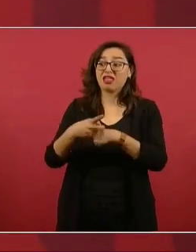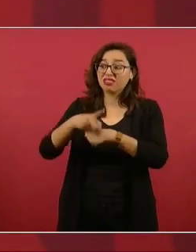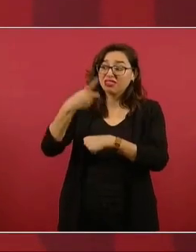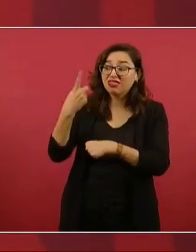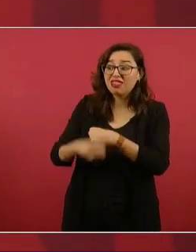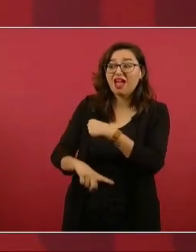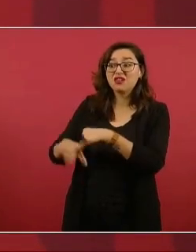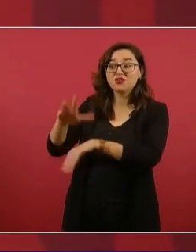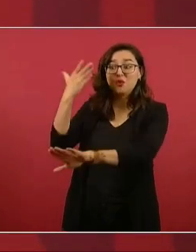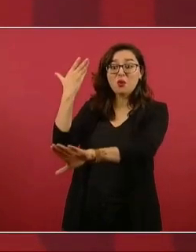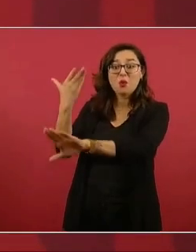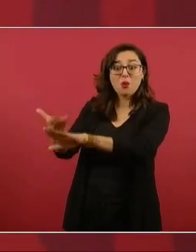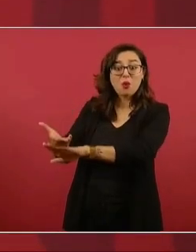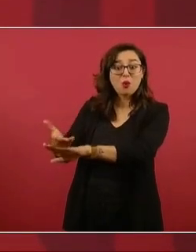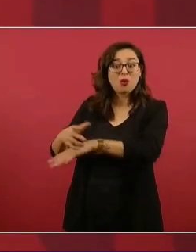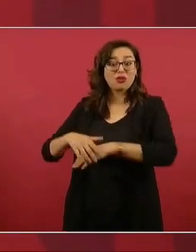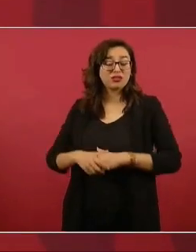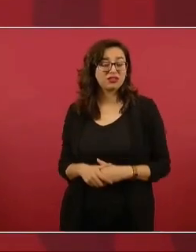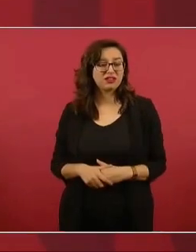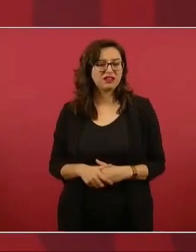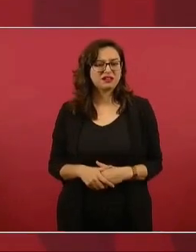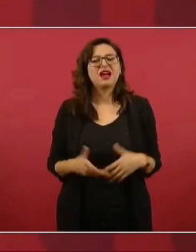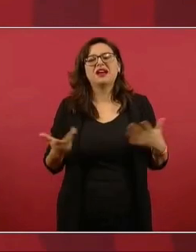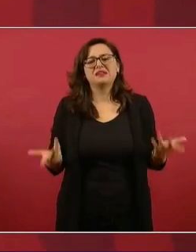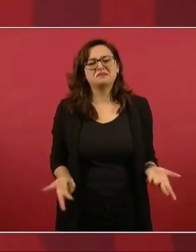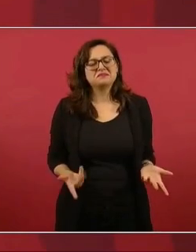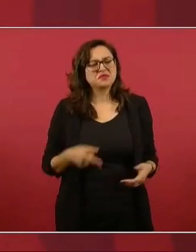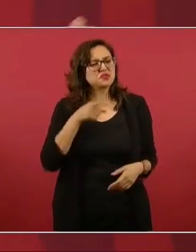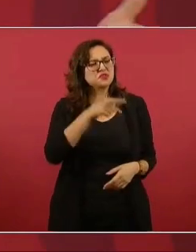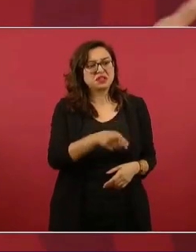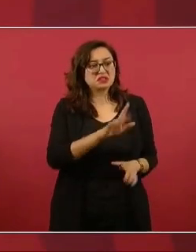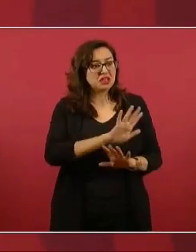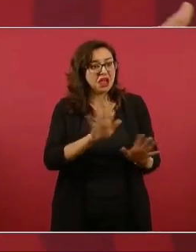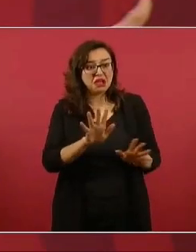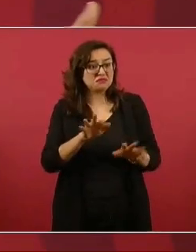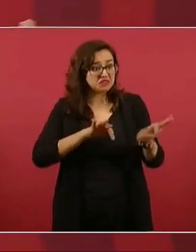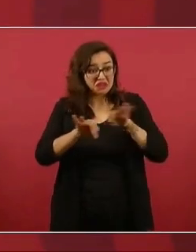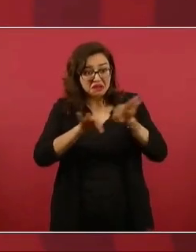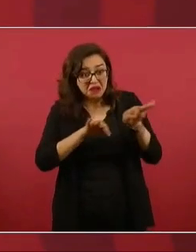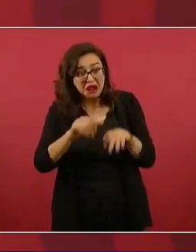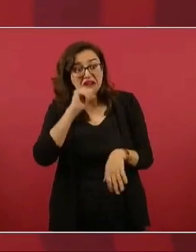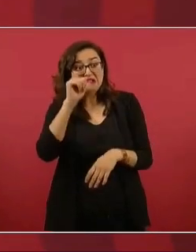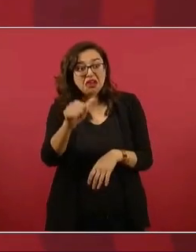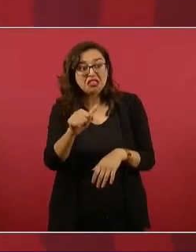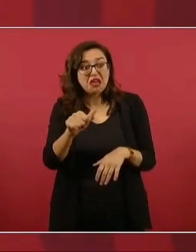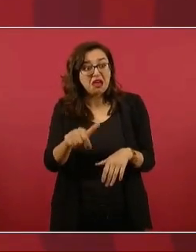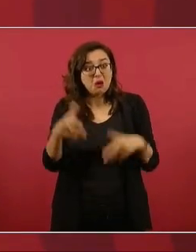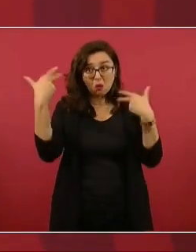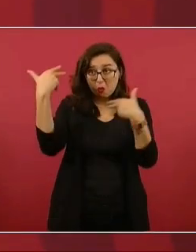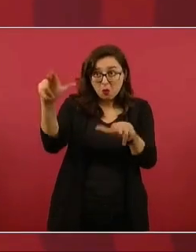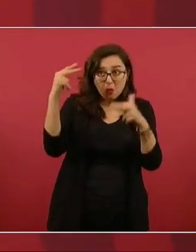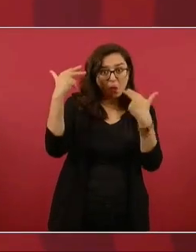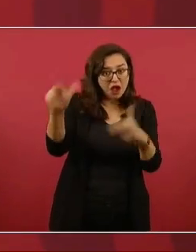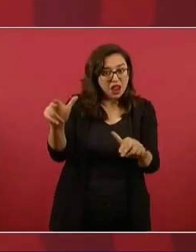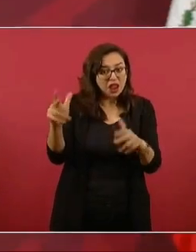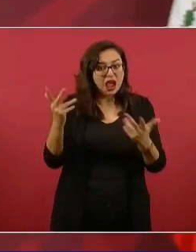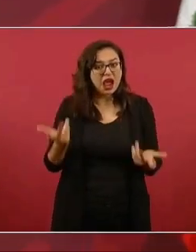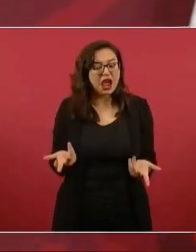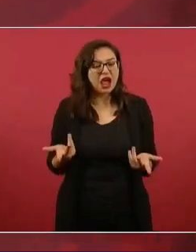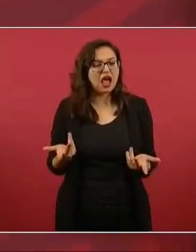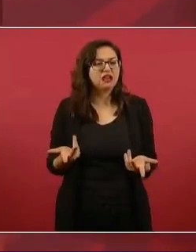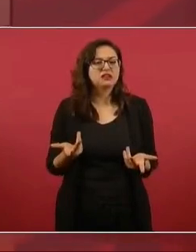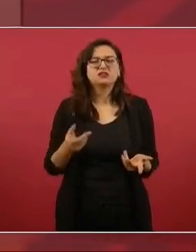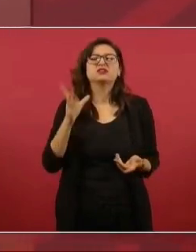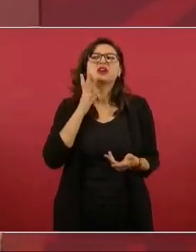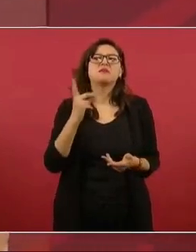Entonces, que ya no vayan, si no van a legislar, que no vayan a la